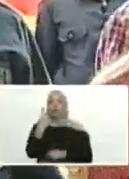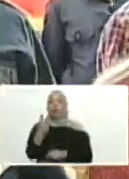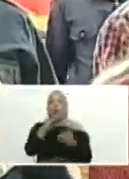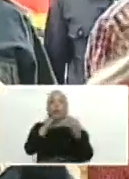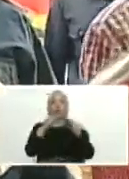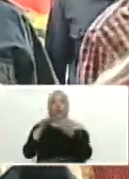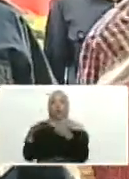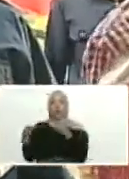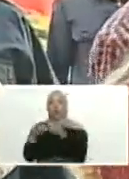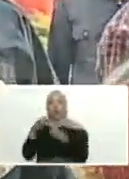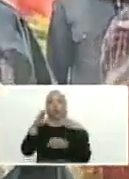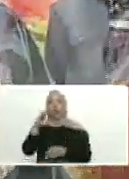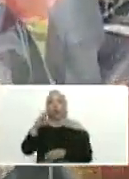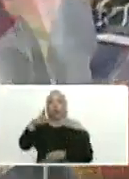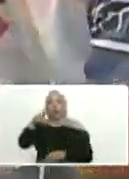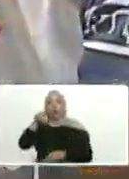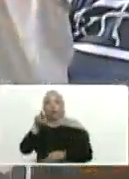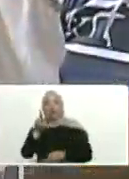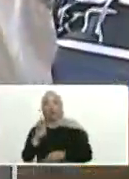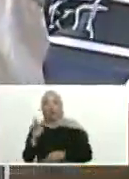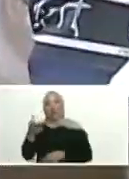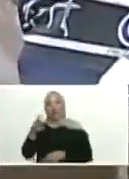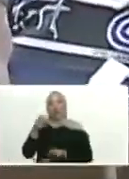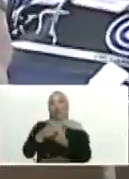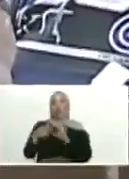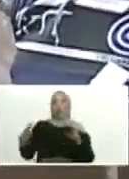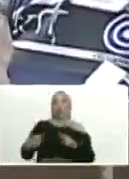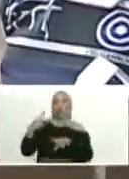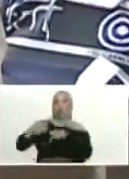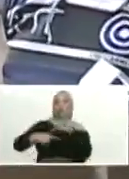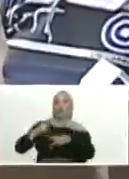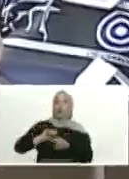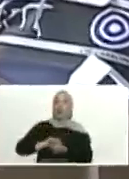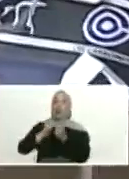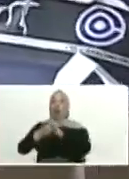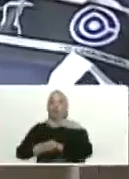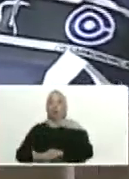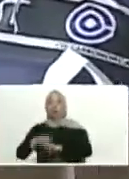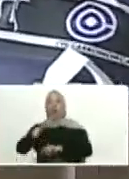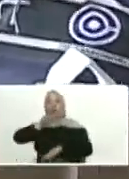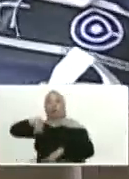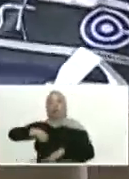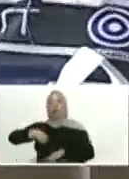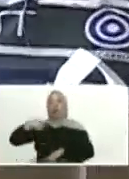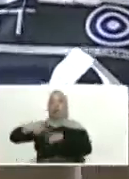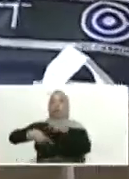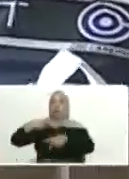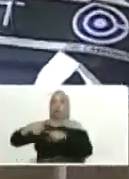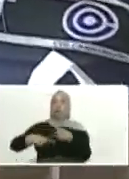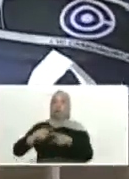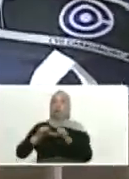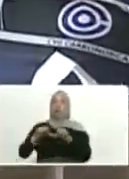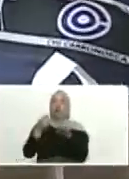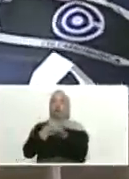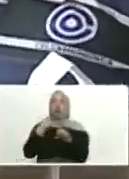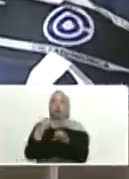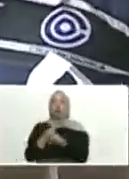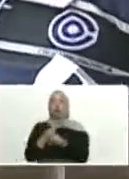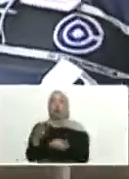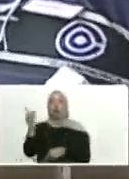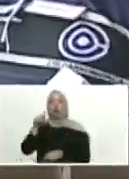consejos productivos de cbg bacilón nosotros ahorita actualmente nos encontramos un proceso de adaptación de todo nuestro Parque Industrial que ha venido decayendo y